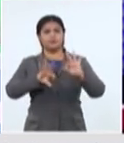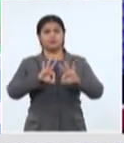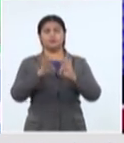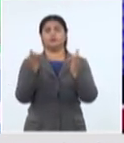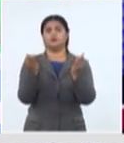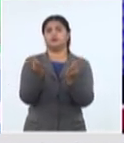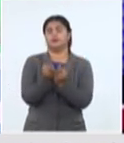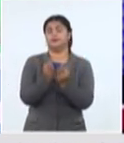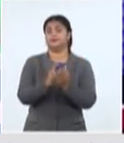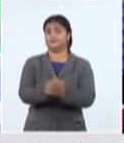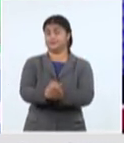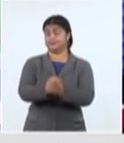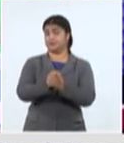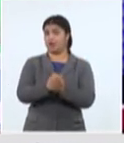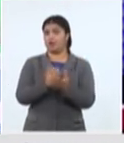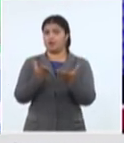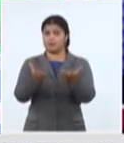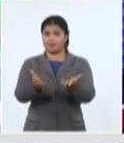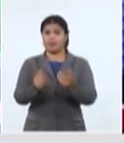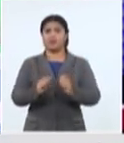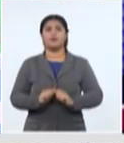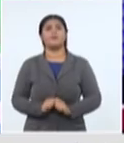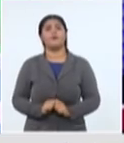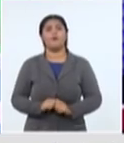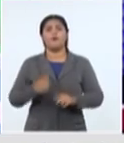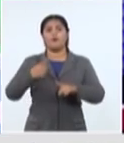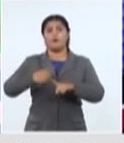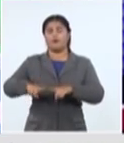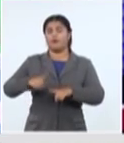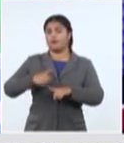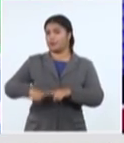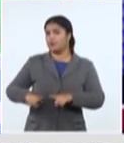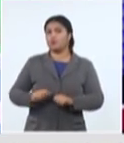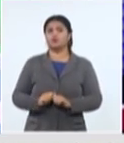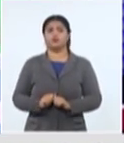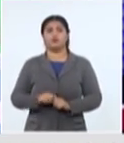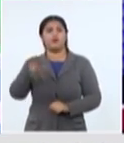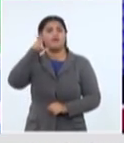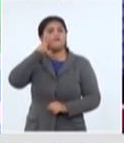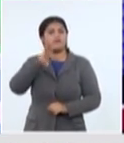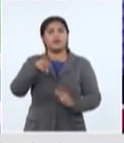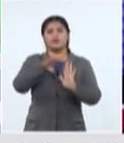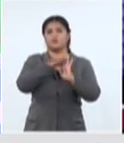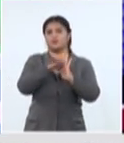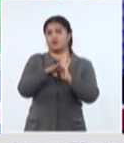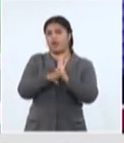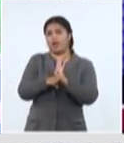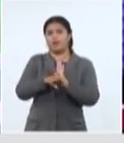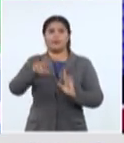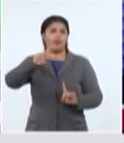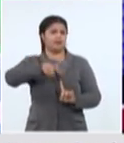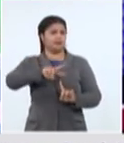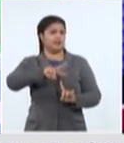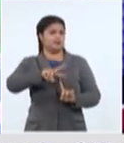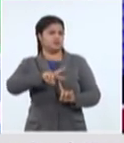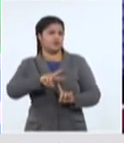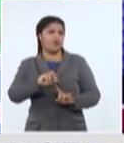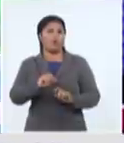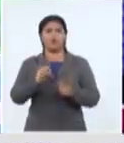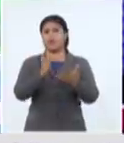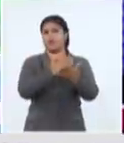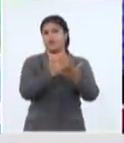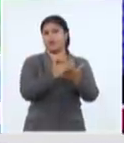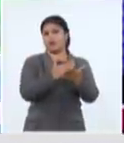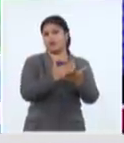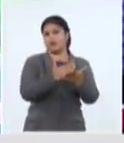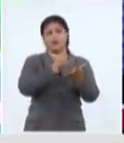incluso aprender técnicas de relajación con visualización, técnicas de solución de problemas, o la